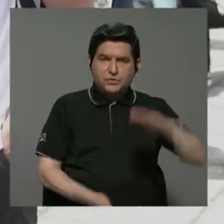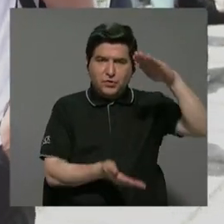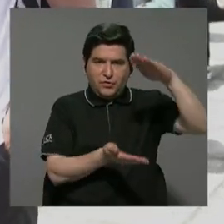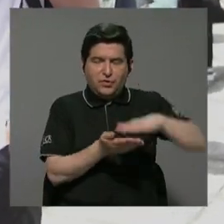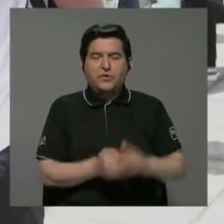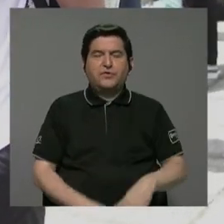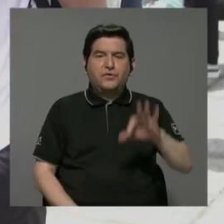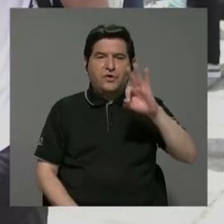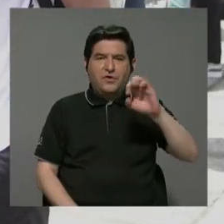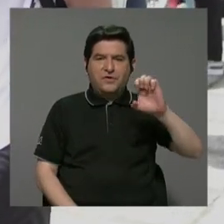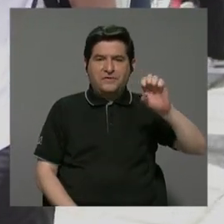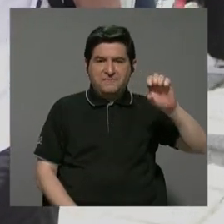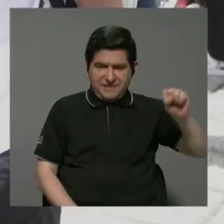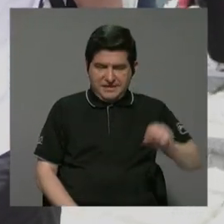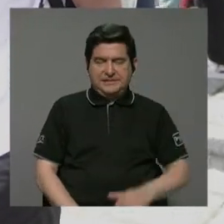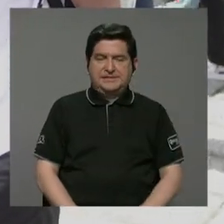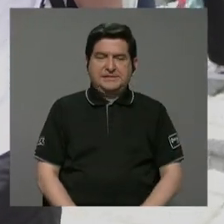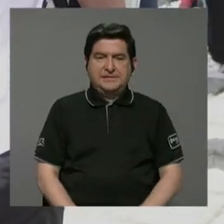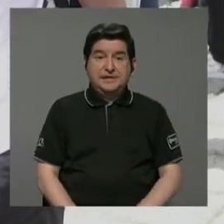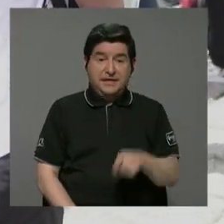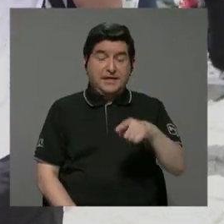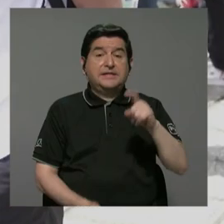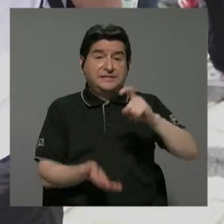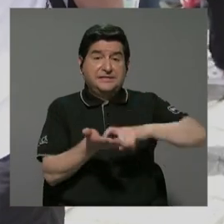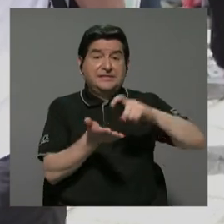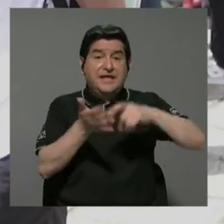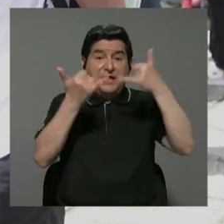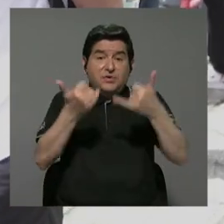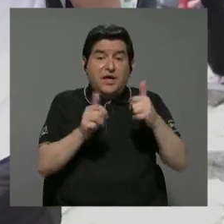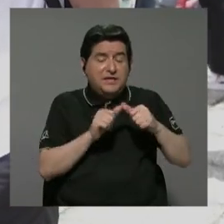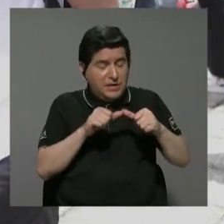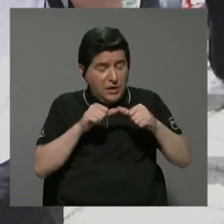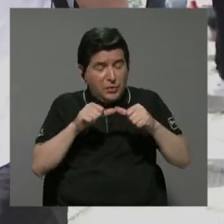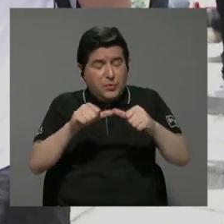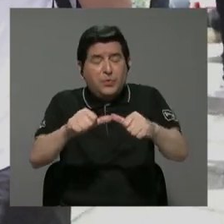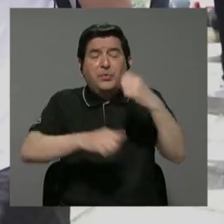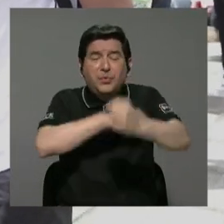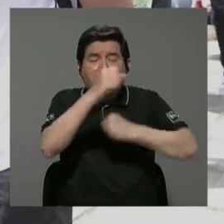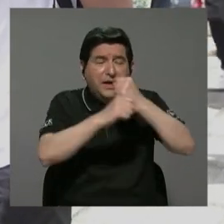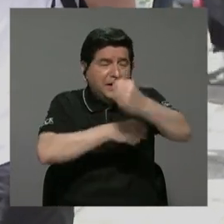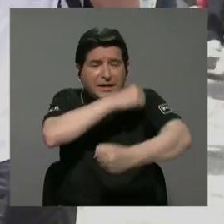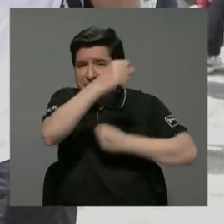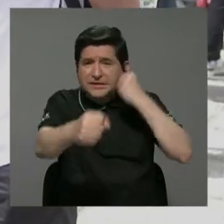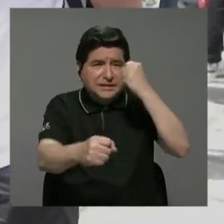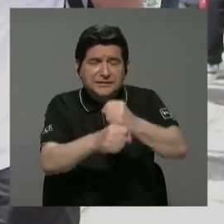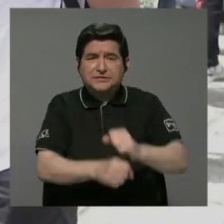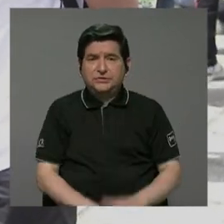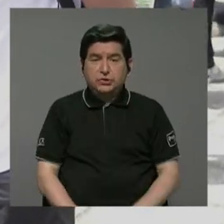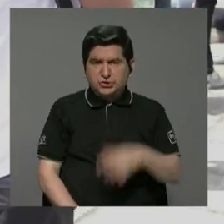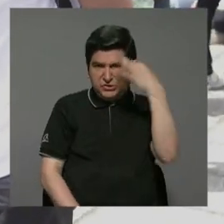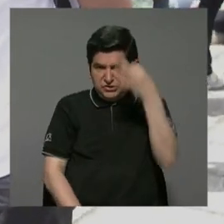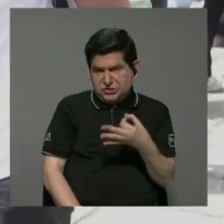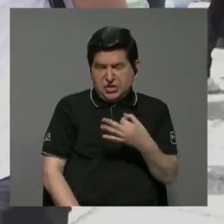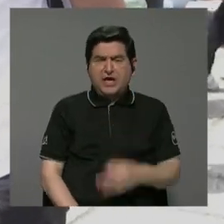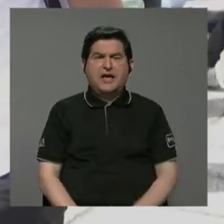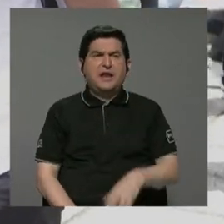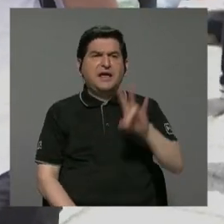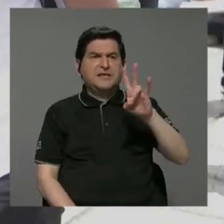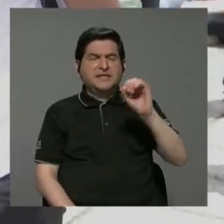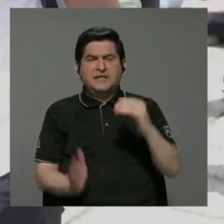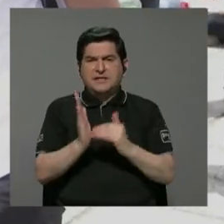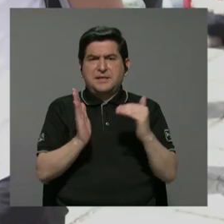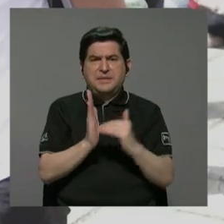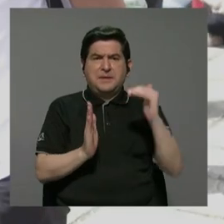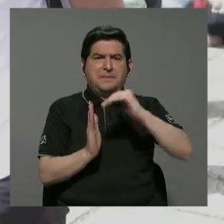Fondo Especial para la Educación Superior, es una deuda que ya se viene arrastrando desde hace años. Se estima que alrededor de 70 mil millones